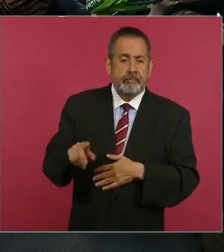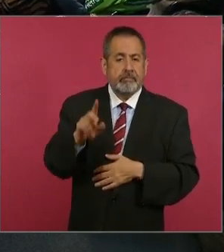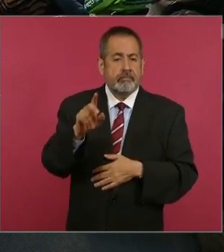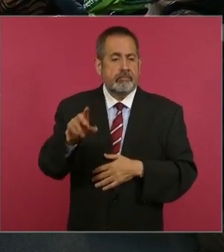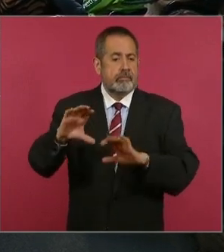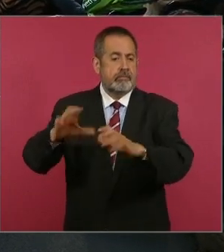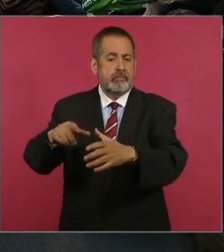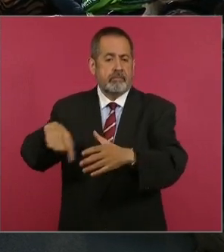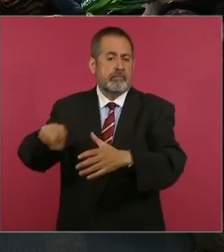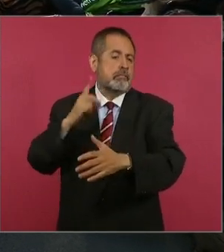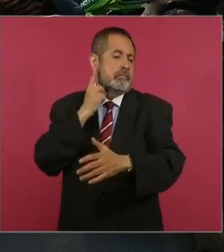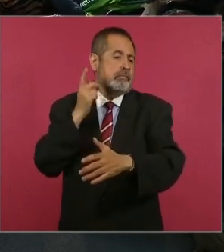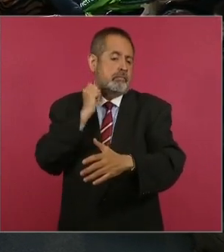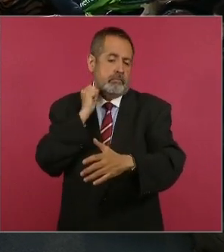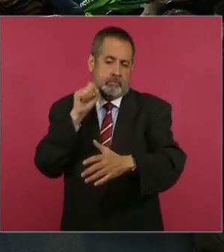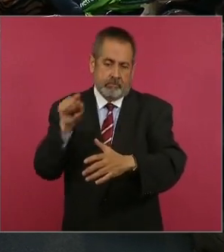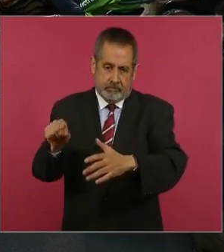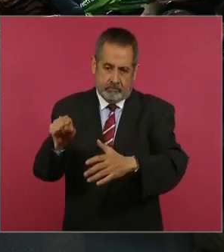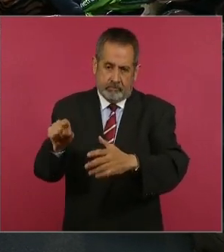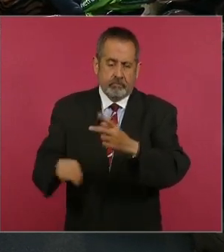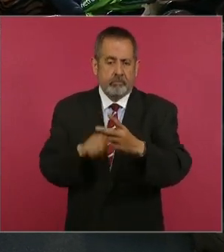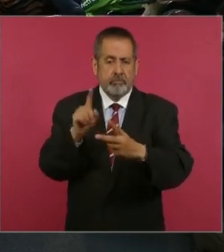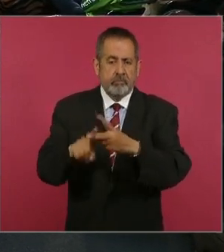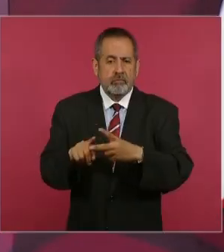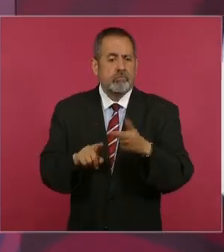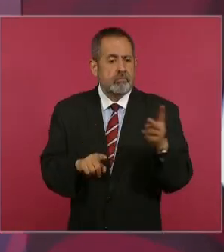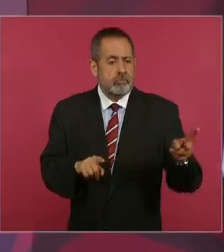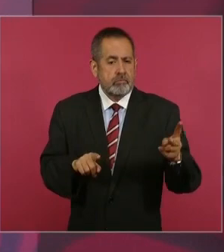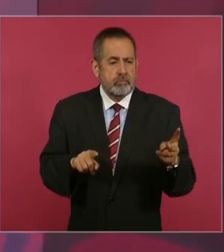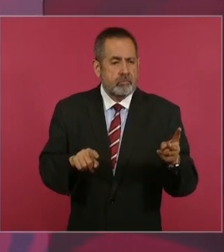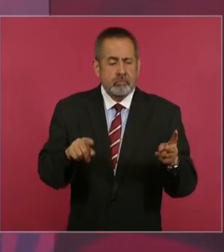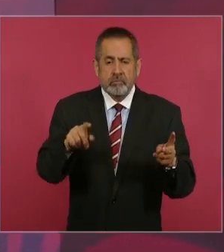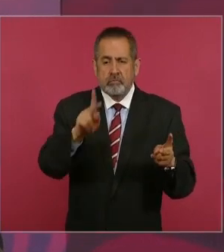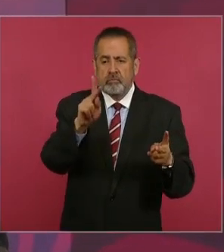legislativo que intervenga el poder